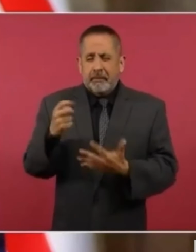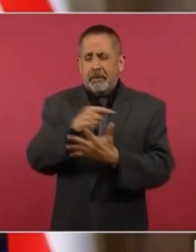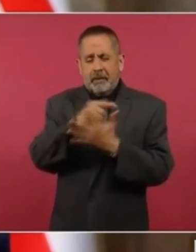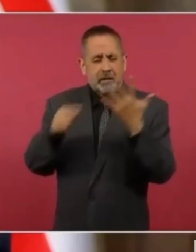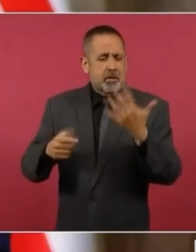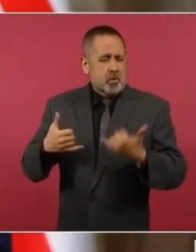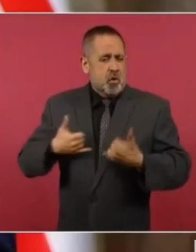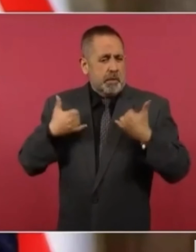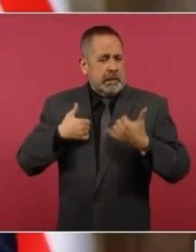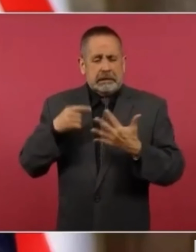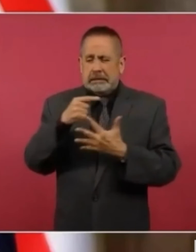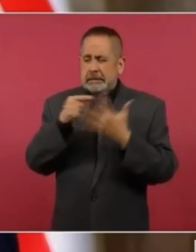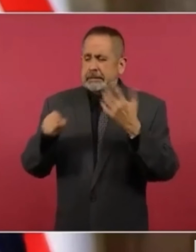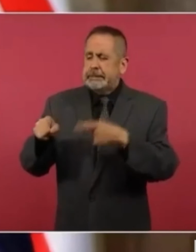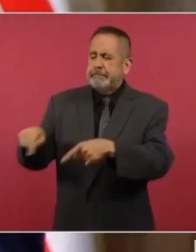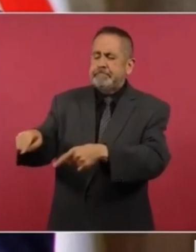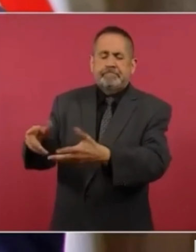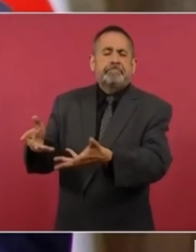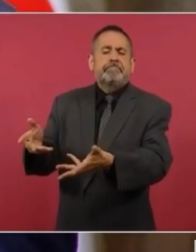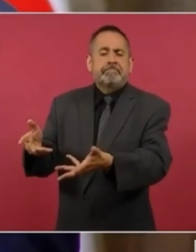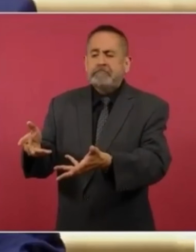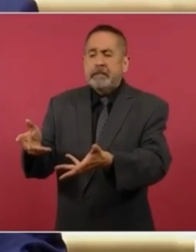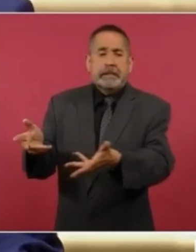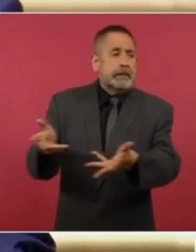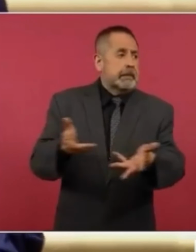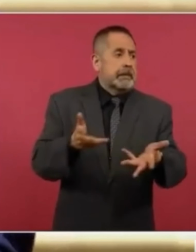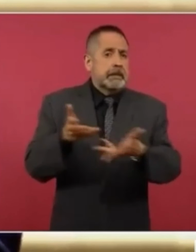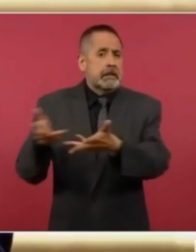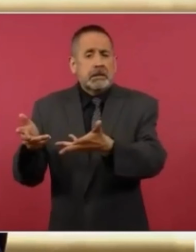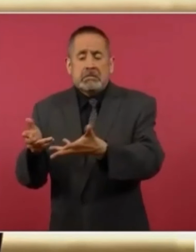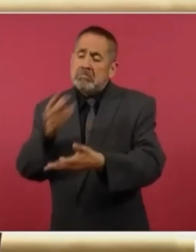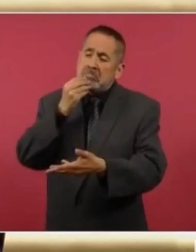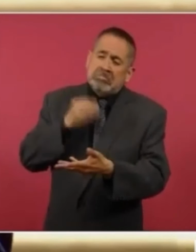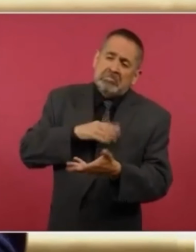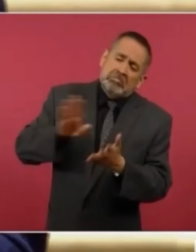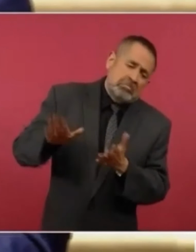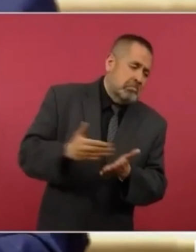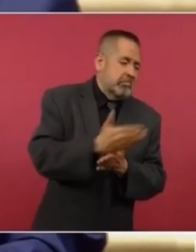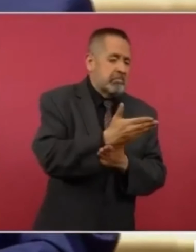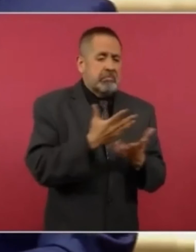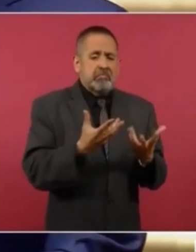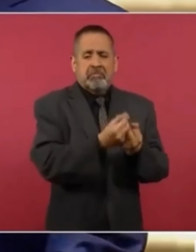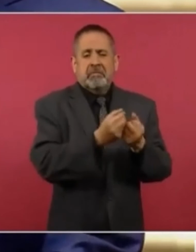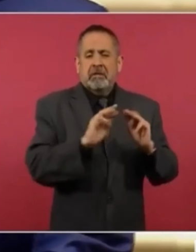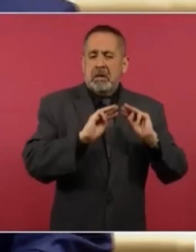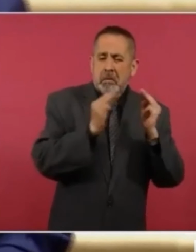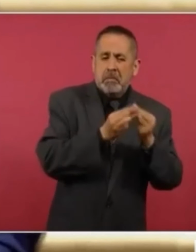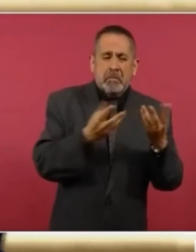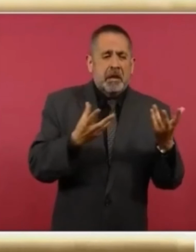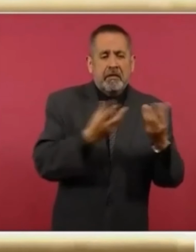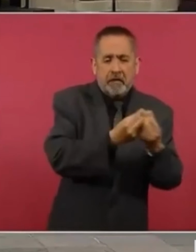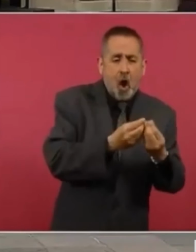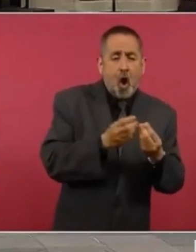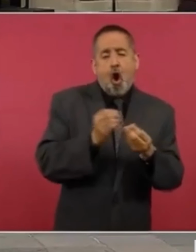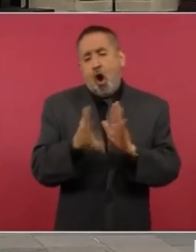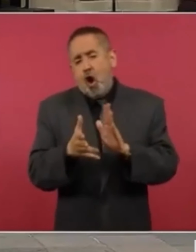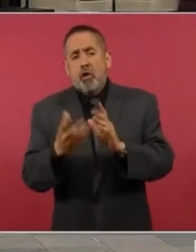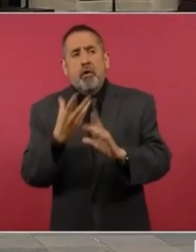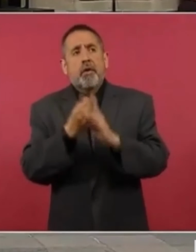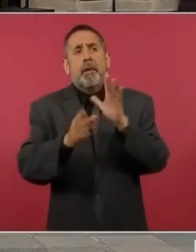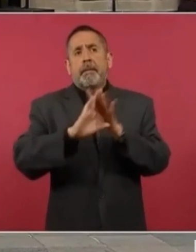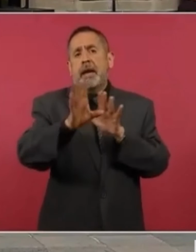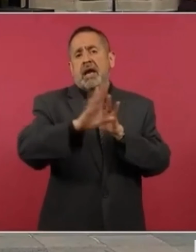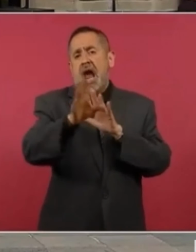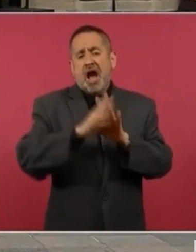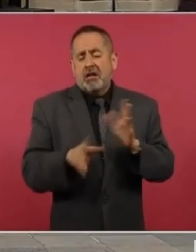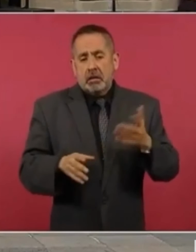jóvenes solo tenían como opción o emigrar,